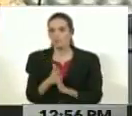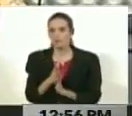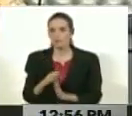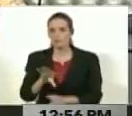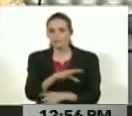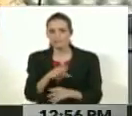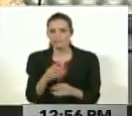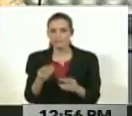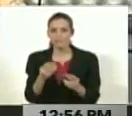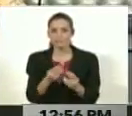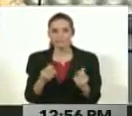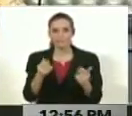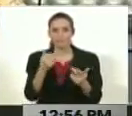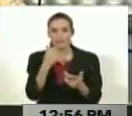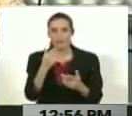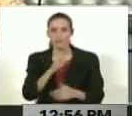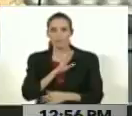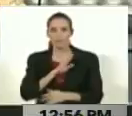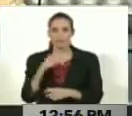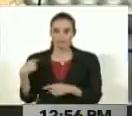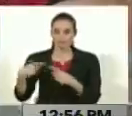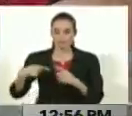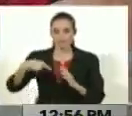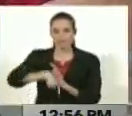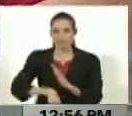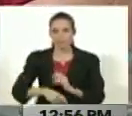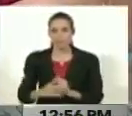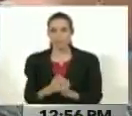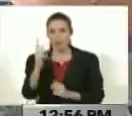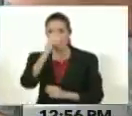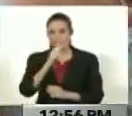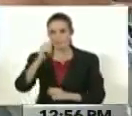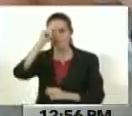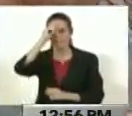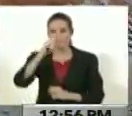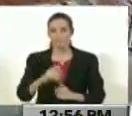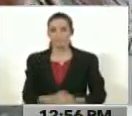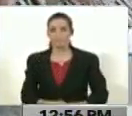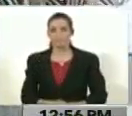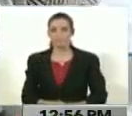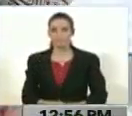Se conecta con nuestra raíz más profunda, África.